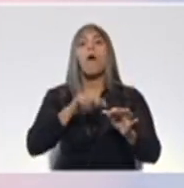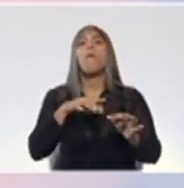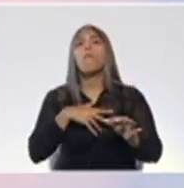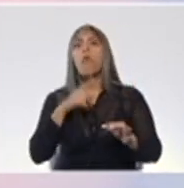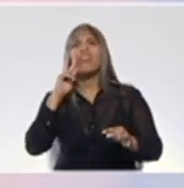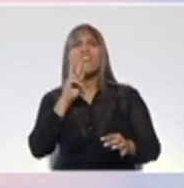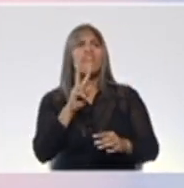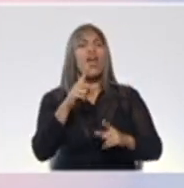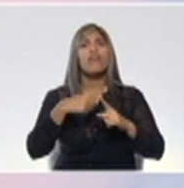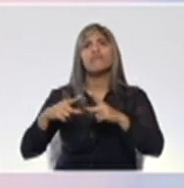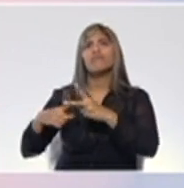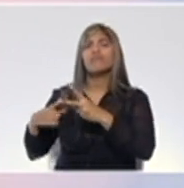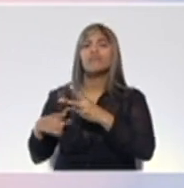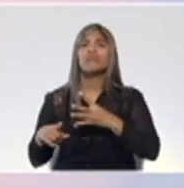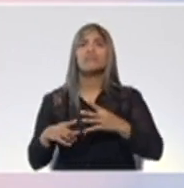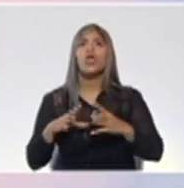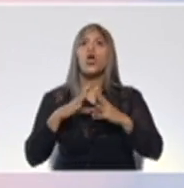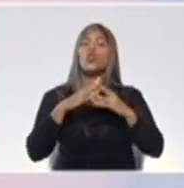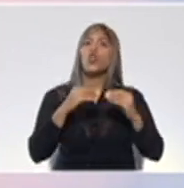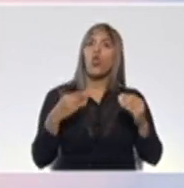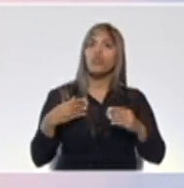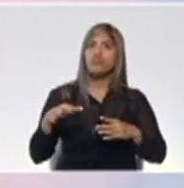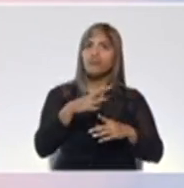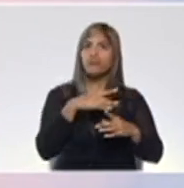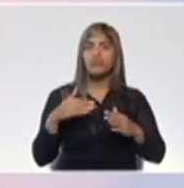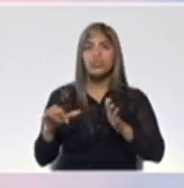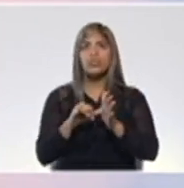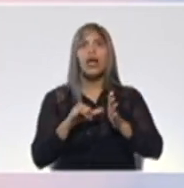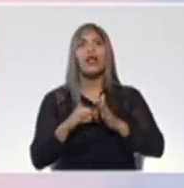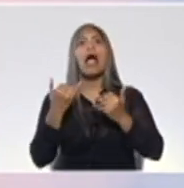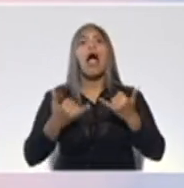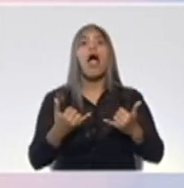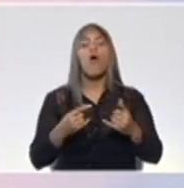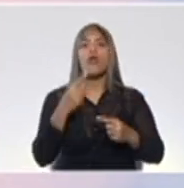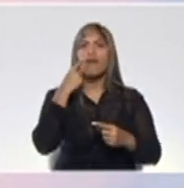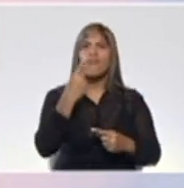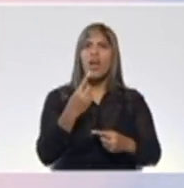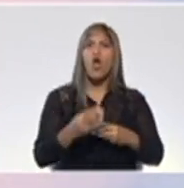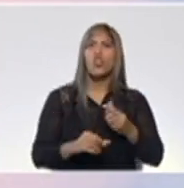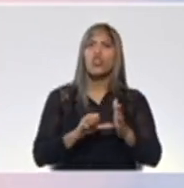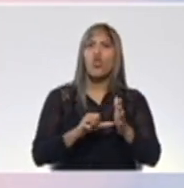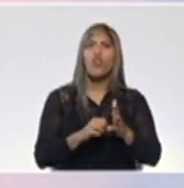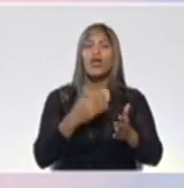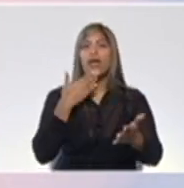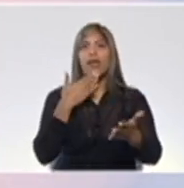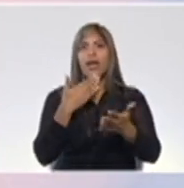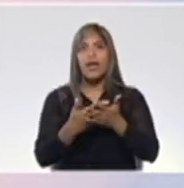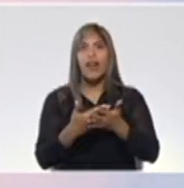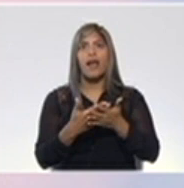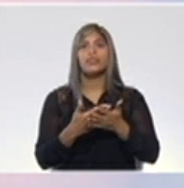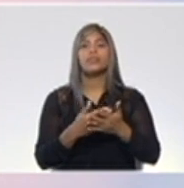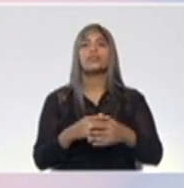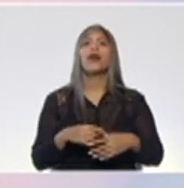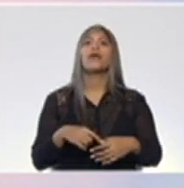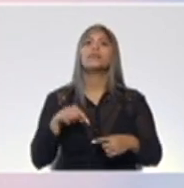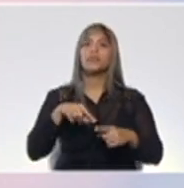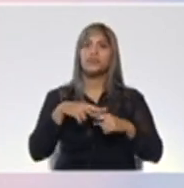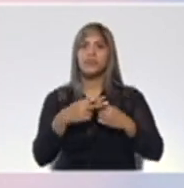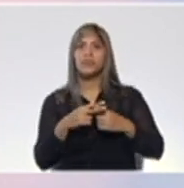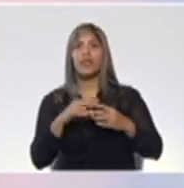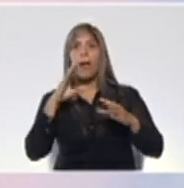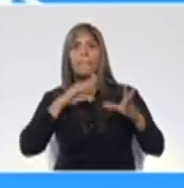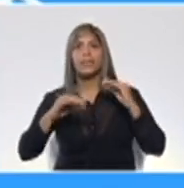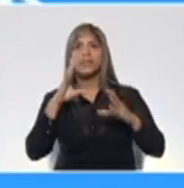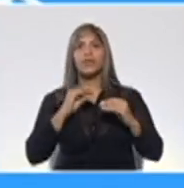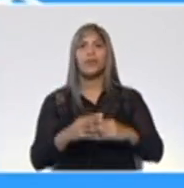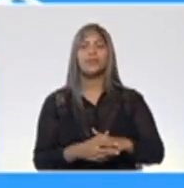en distintos lugares y en todo nuestro entorno, pero a continuación lo encontraremos gracias a los siguientes recursos para el